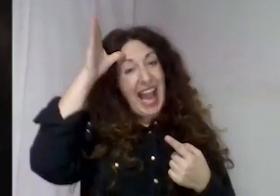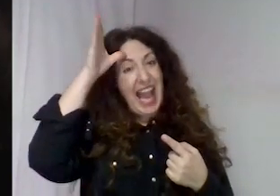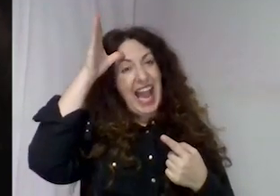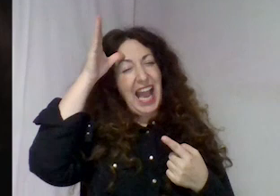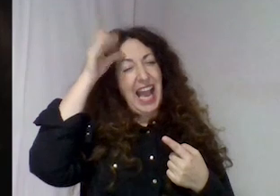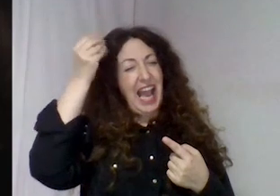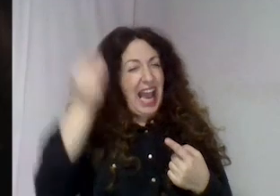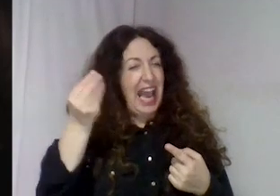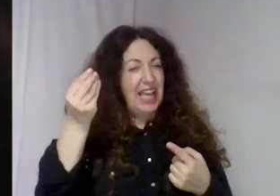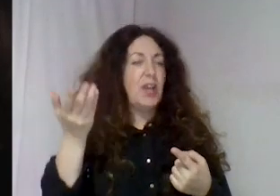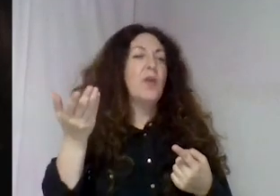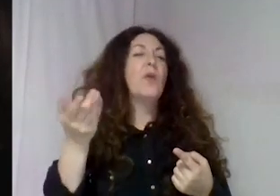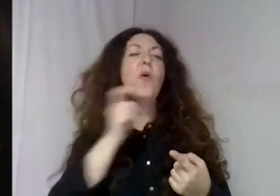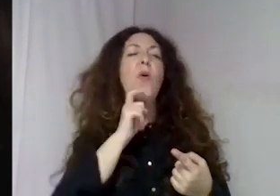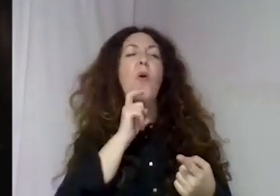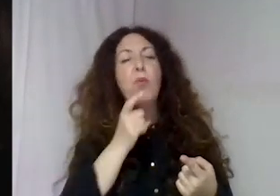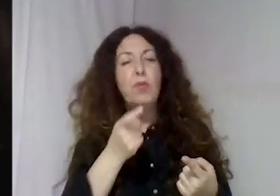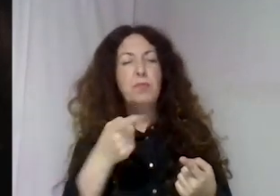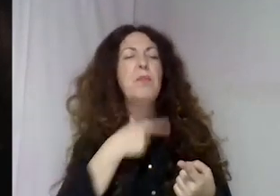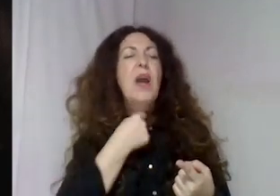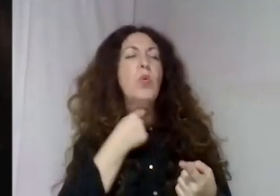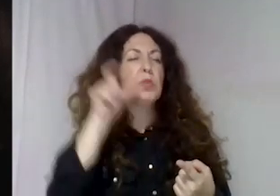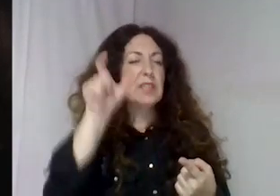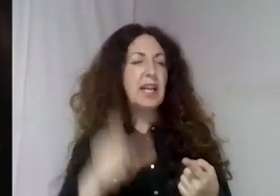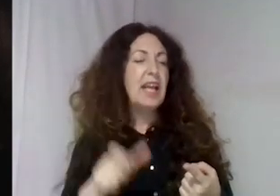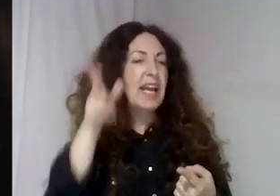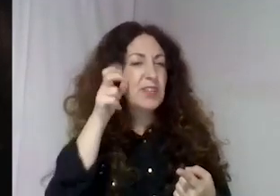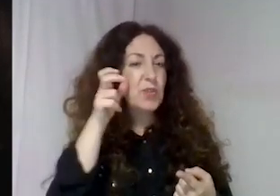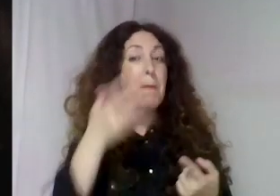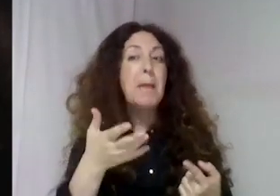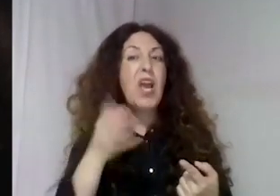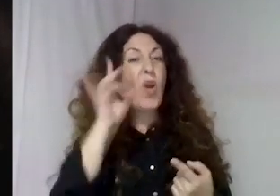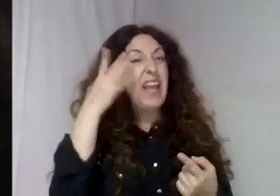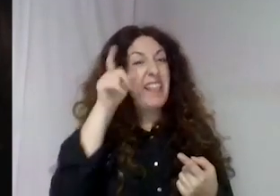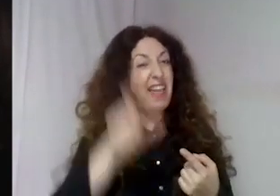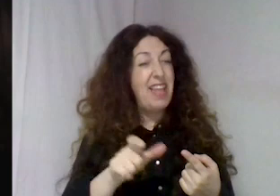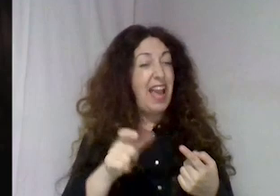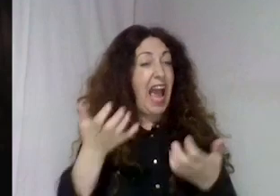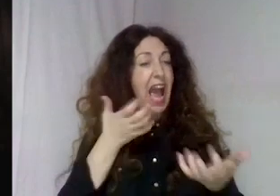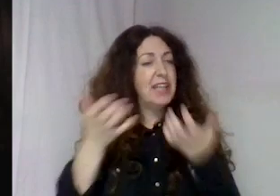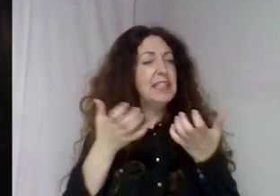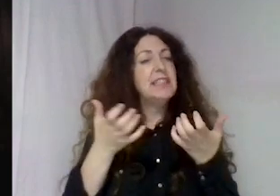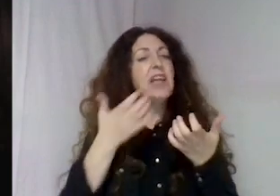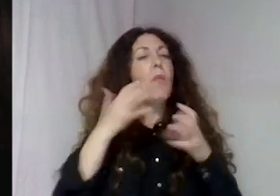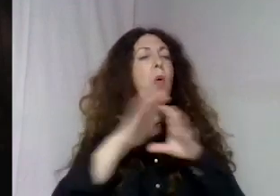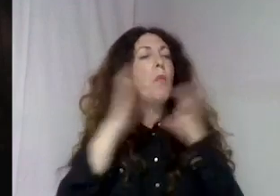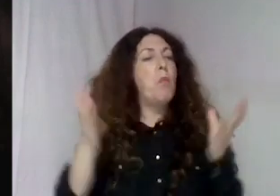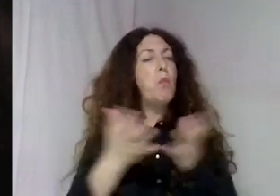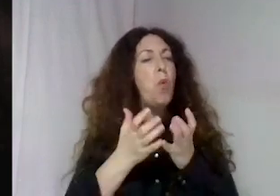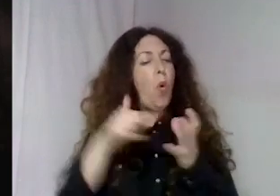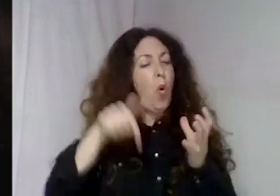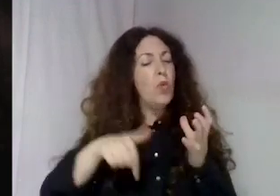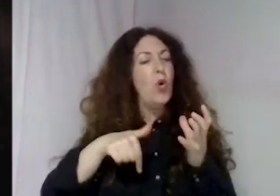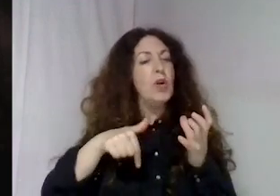asombra la idea que subyace, que es que por ser artista no puedes ser un asesino, ¿no? Lo que me lleva a